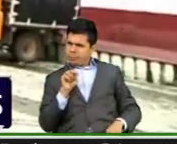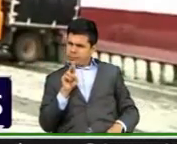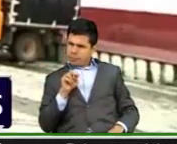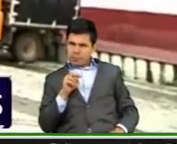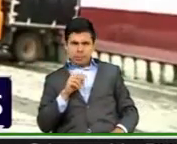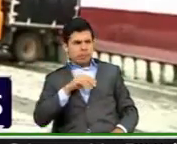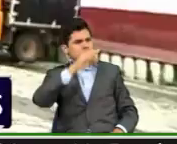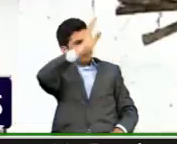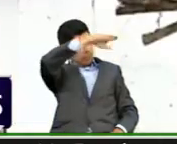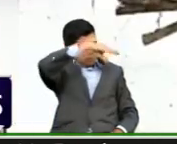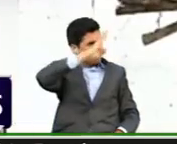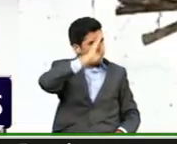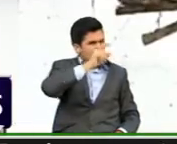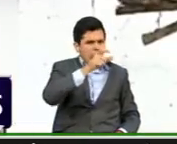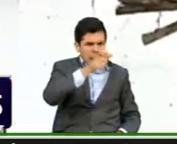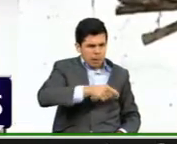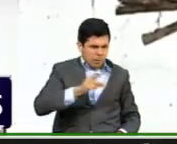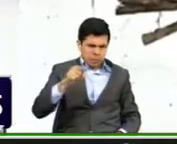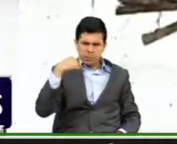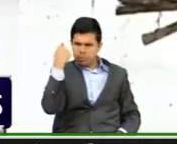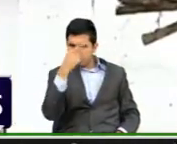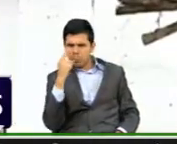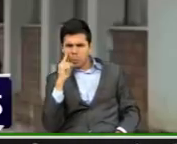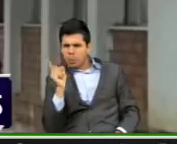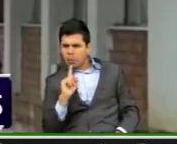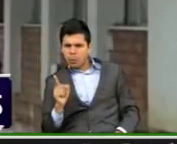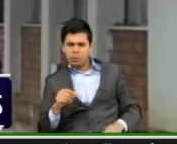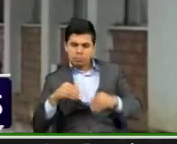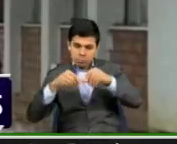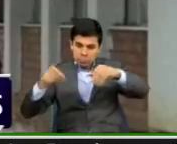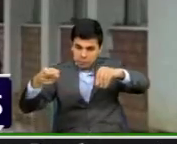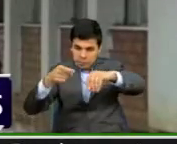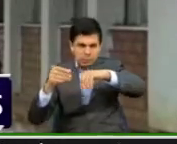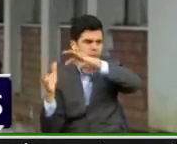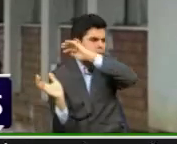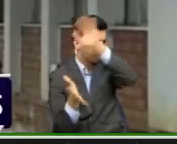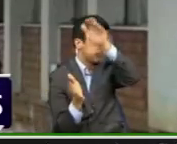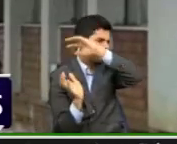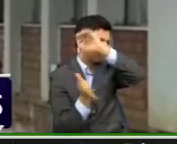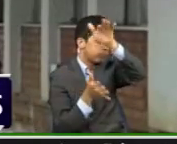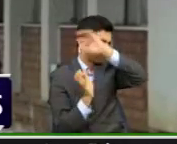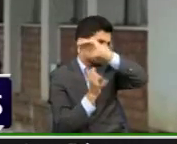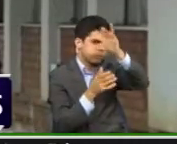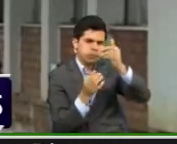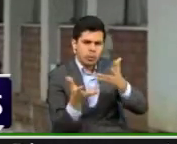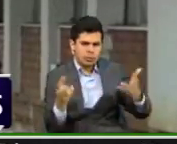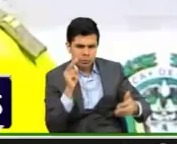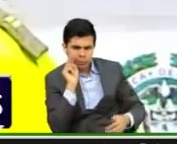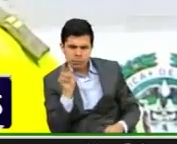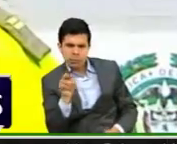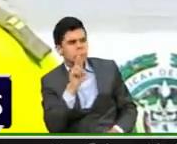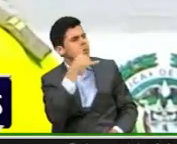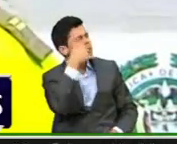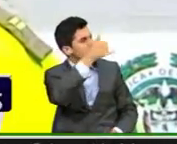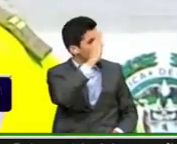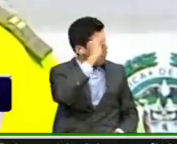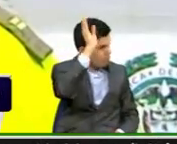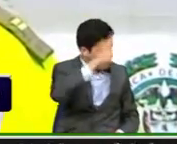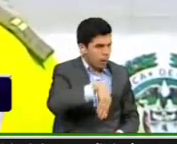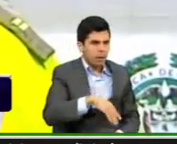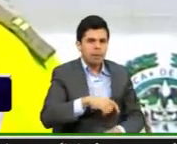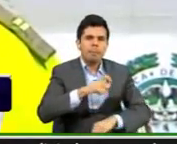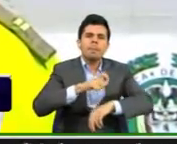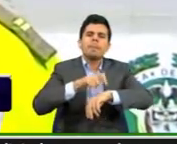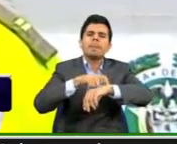había presencia de personas desconocidas que estaban sacando el material de las ayudas humanitarias y siendo las diez y media